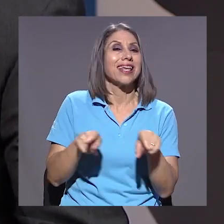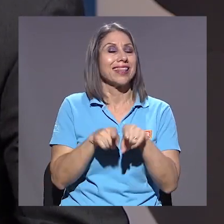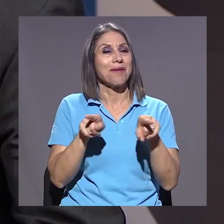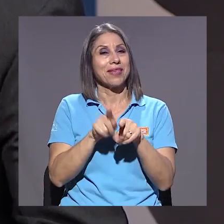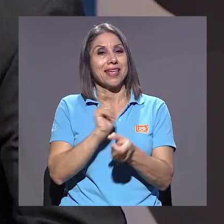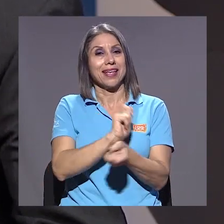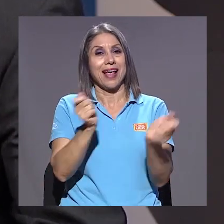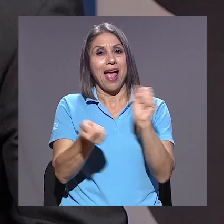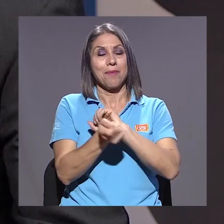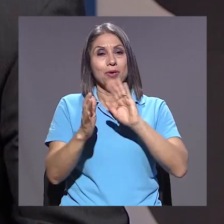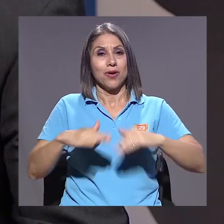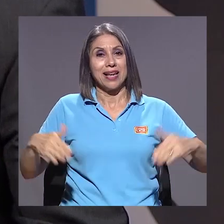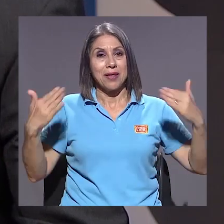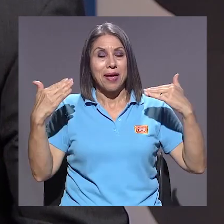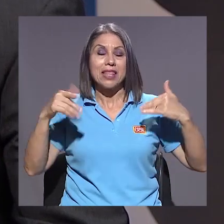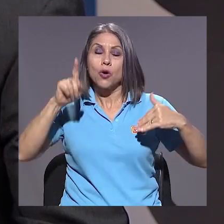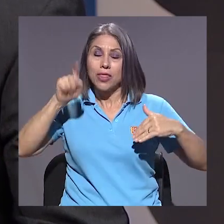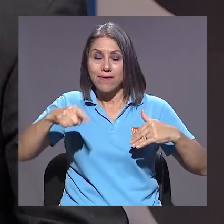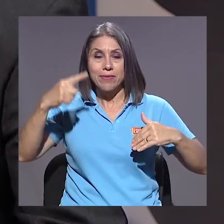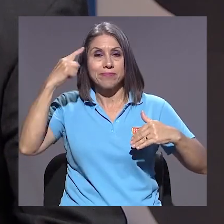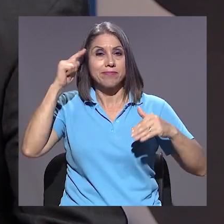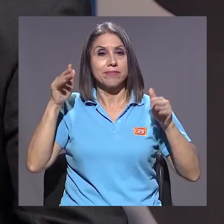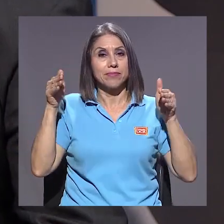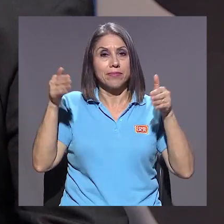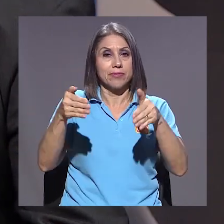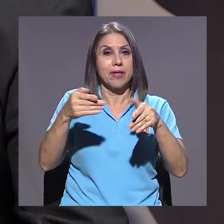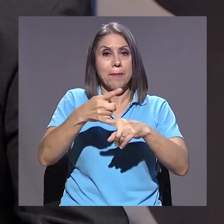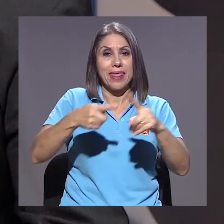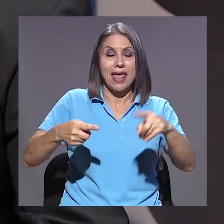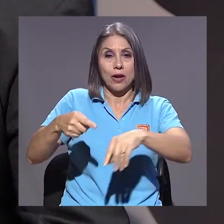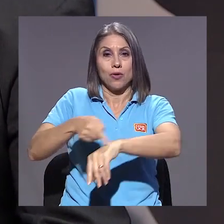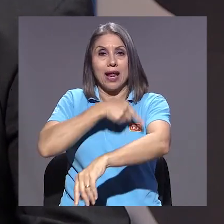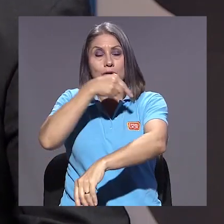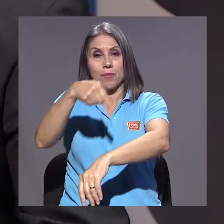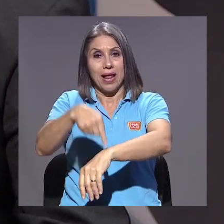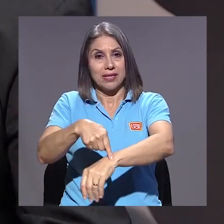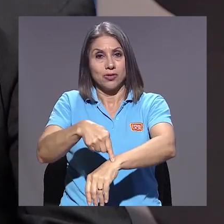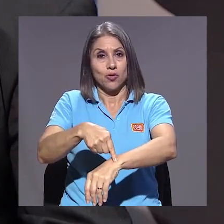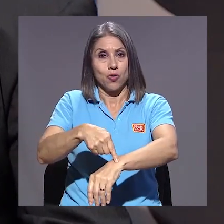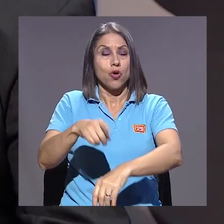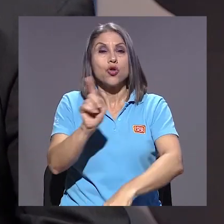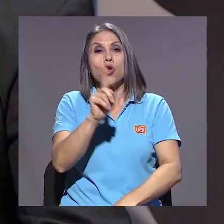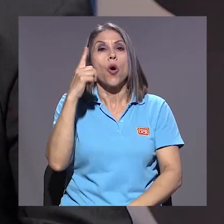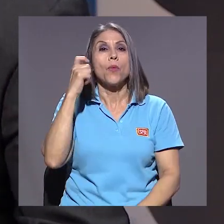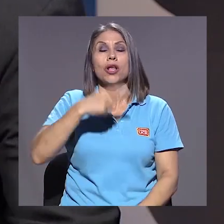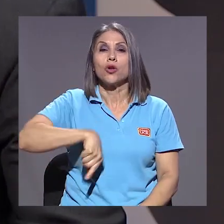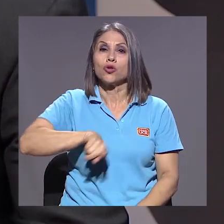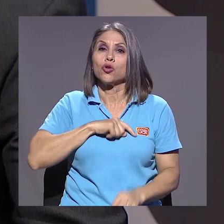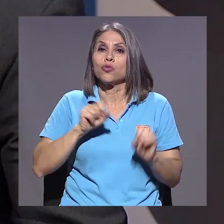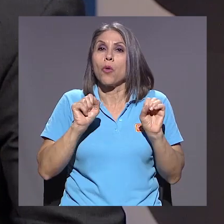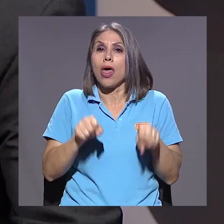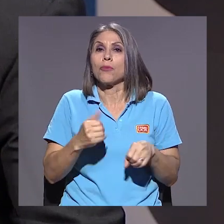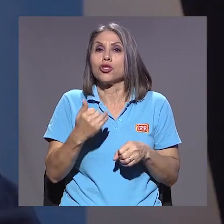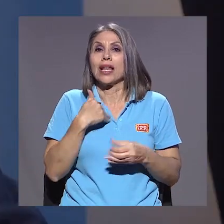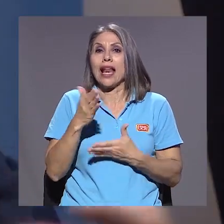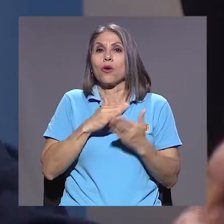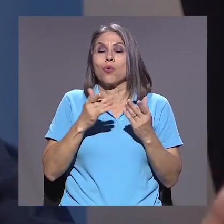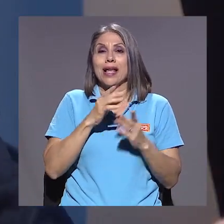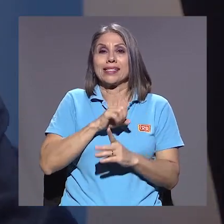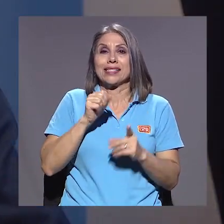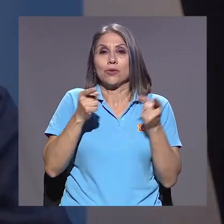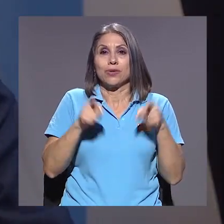relevante a considerar en el mediano y largo plazo, no por lo que nosotros podamos tener, sino más bien por ser un ejemplo a nivel internacional.